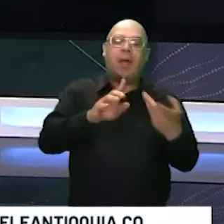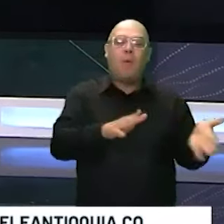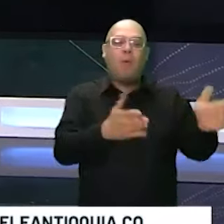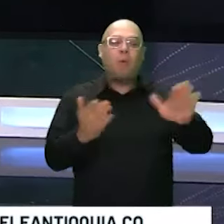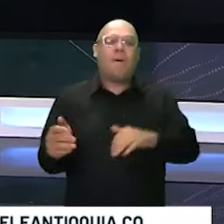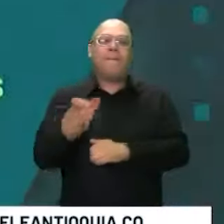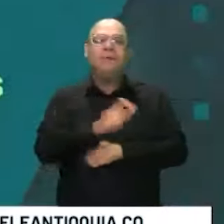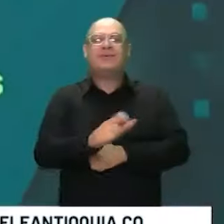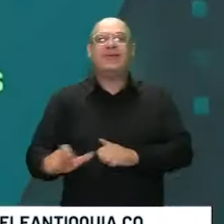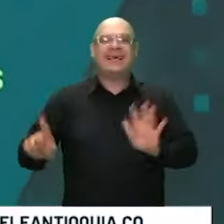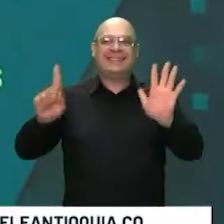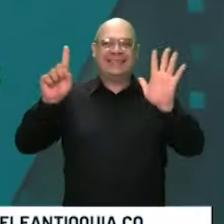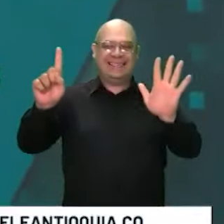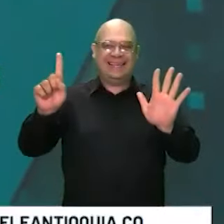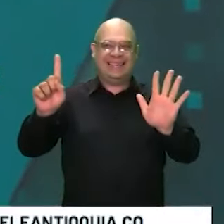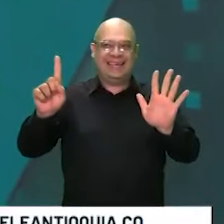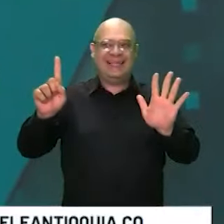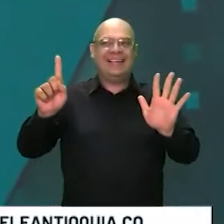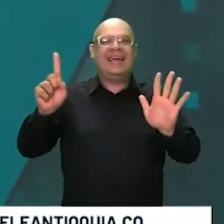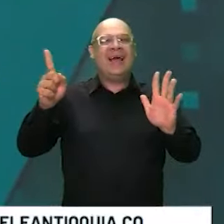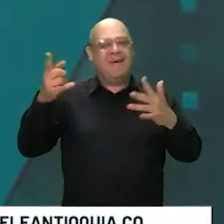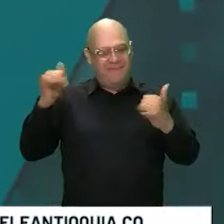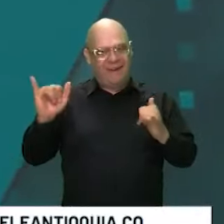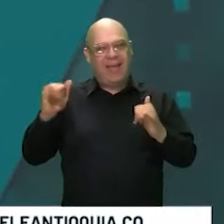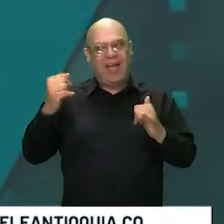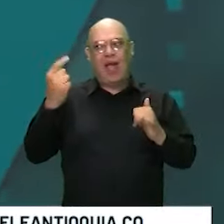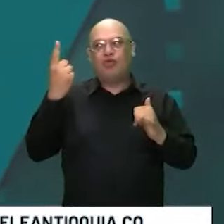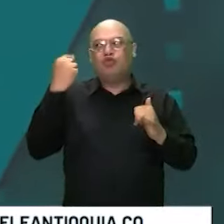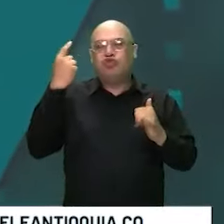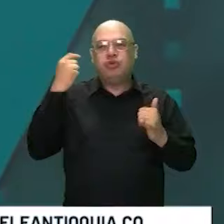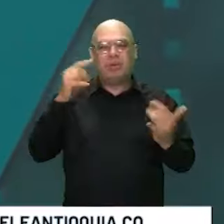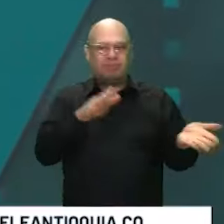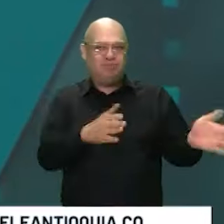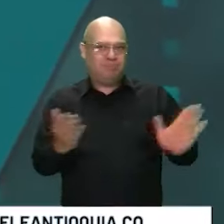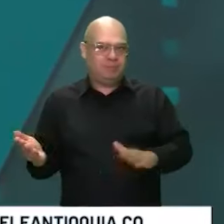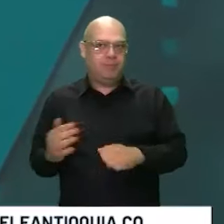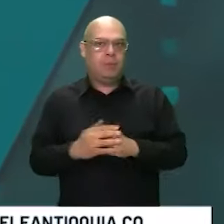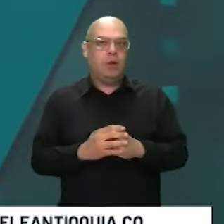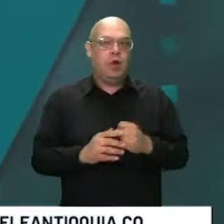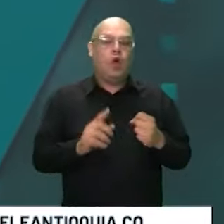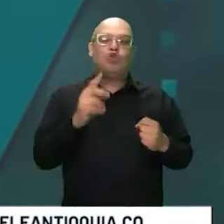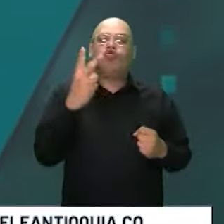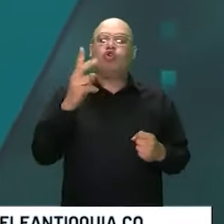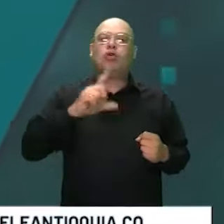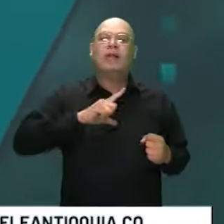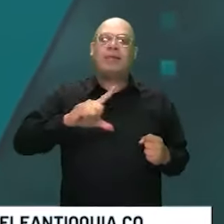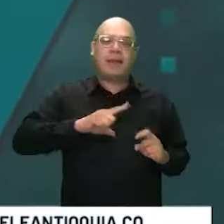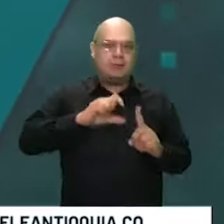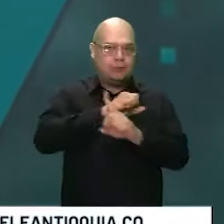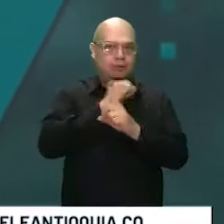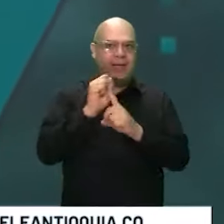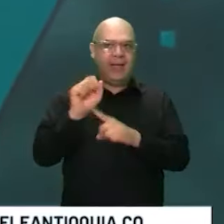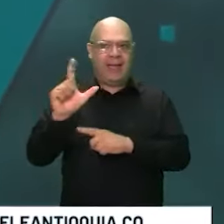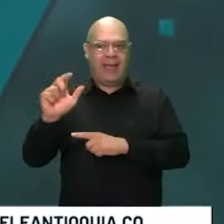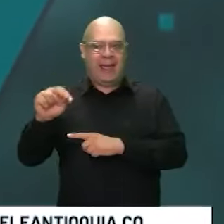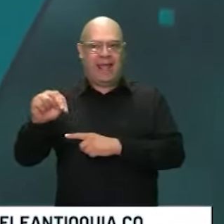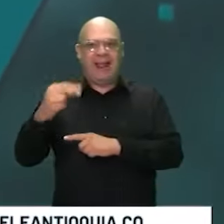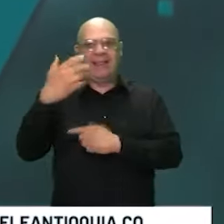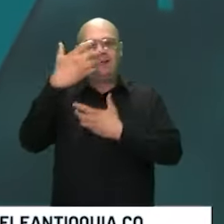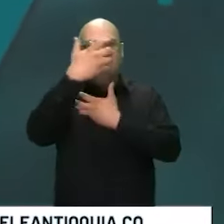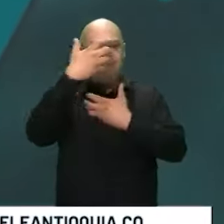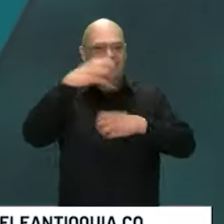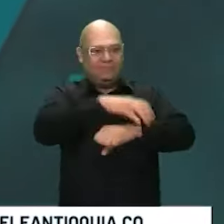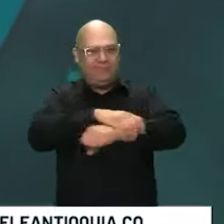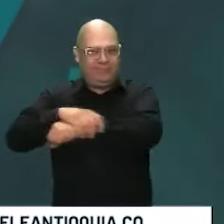en Valdivia, con lo que abrimos esta emisión de Teleantioquia. 2 líderes sociales fueron secuestrados por el ELN en el municipio de Remedios y